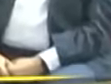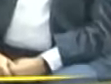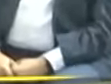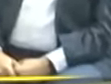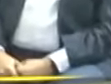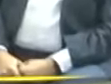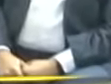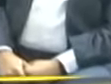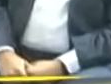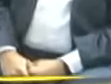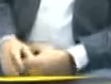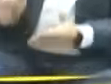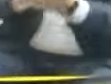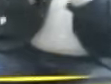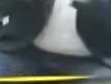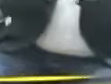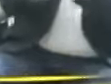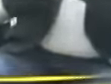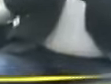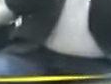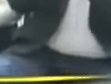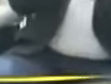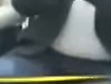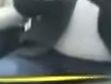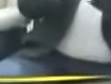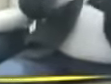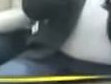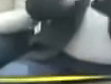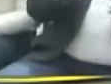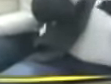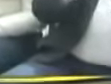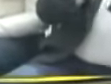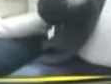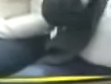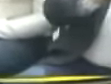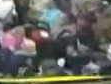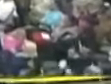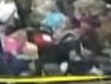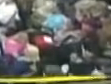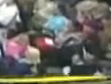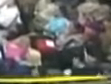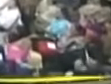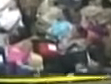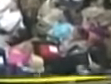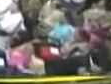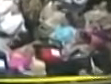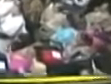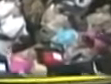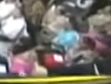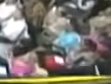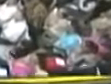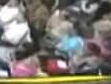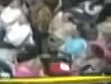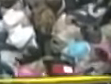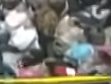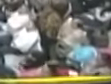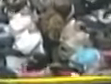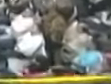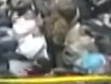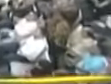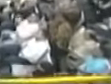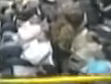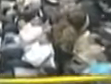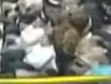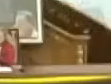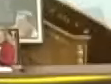su inteligencia, su emprendimiento. Tengo que agradecer a la Fuerza Armada Nacional Bolivariana su lealtad, su